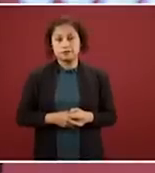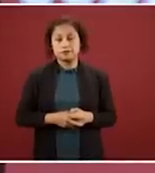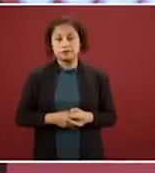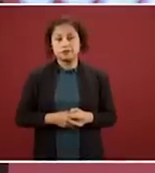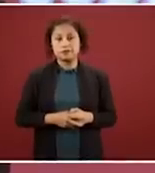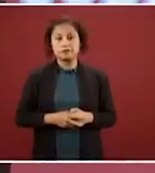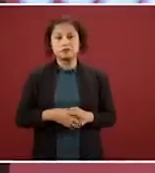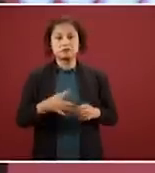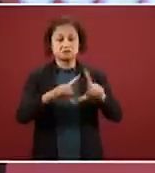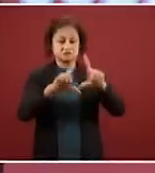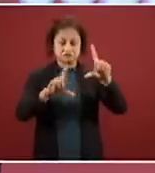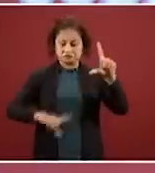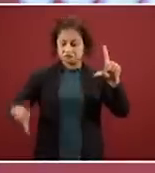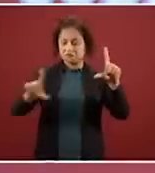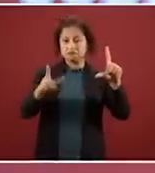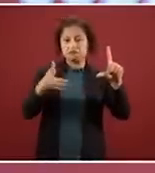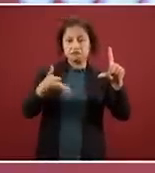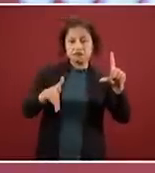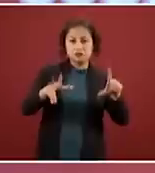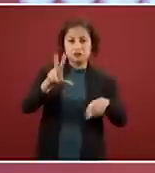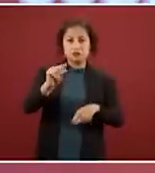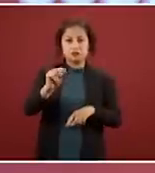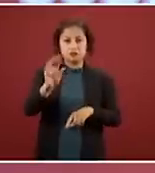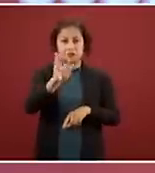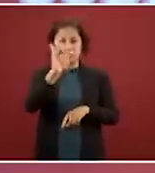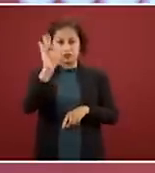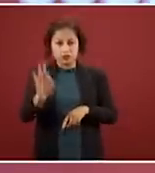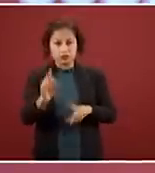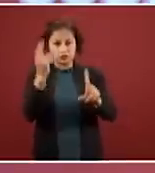del 80% de los homicidios.